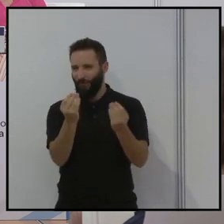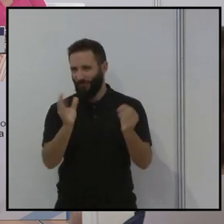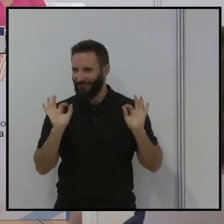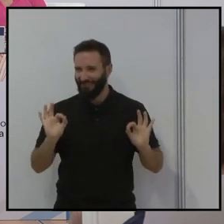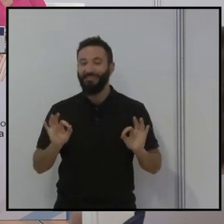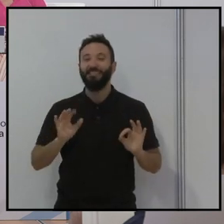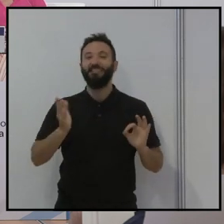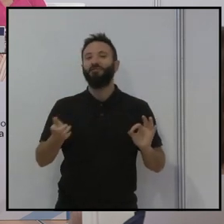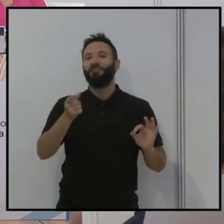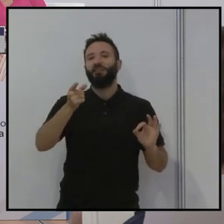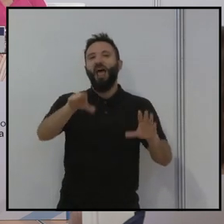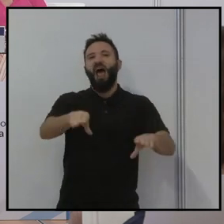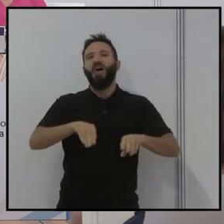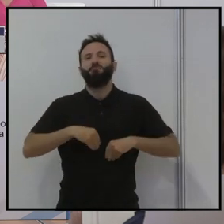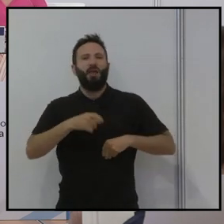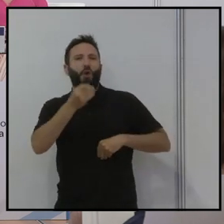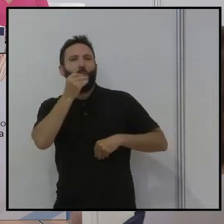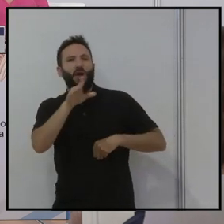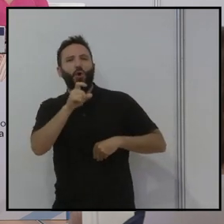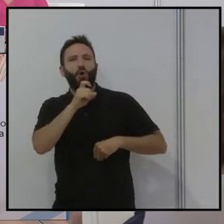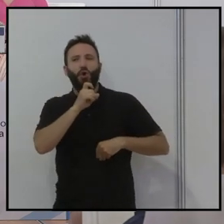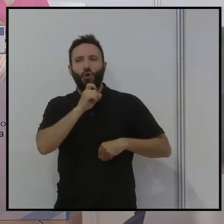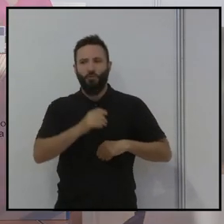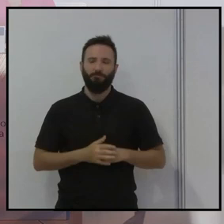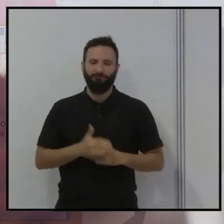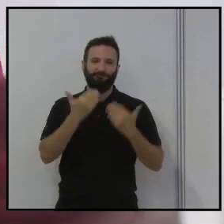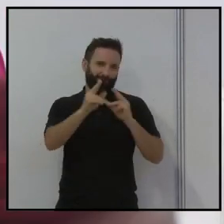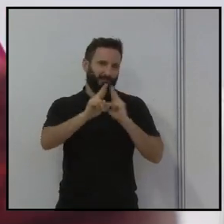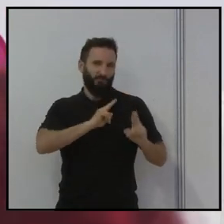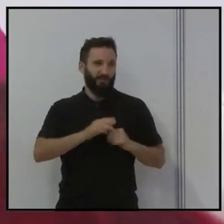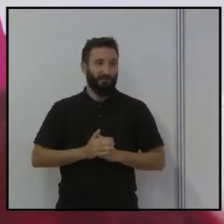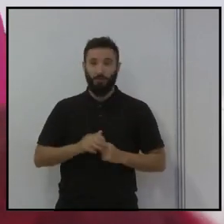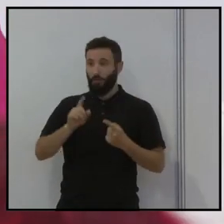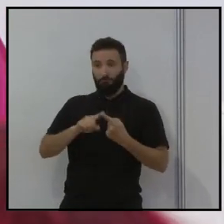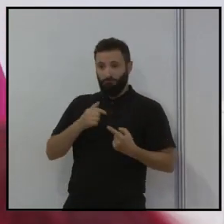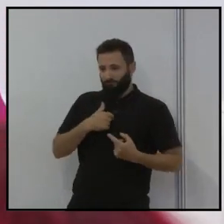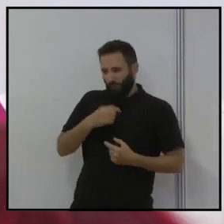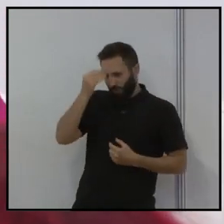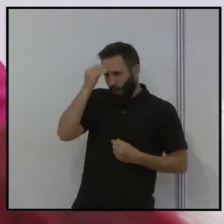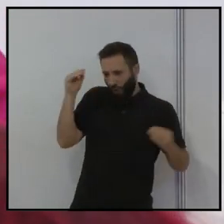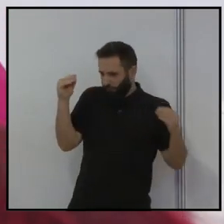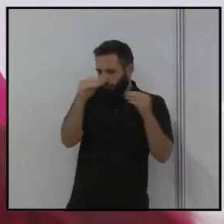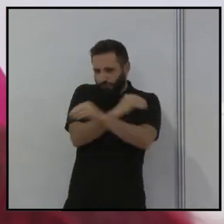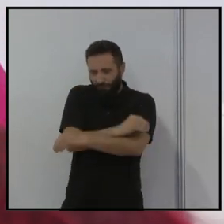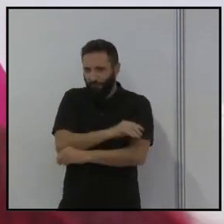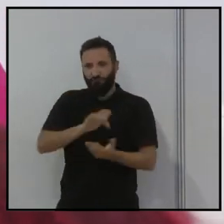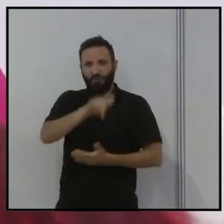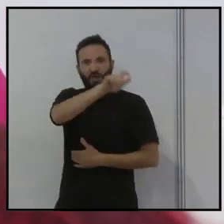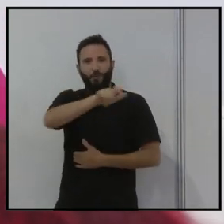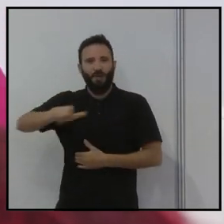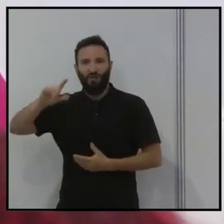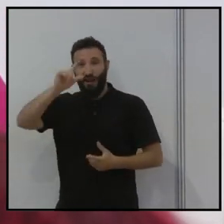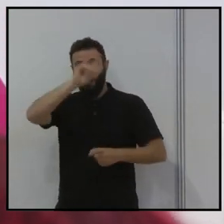¿Y cómo aceptarlo mejor? Sí, bueno, si tenéis respuesta a ello. Gracias. Vamos, yo creo todo lo contrario. Yo creo que la gente con